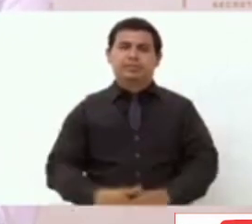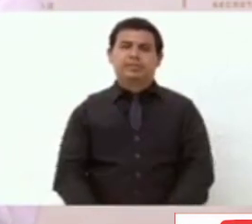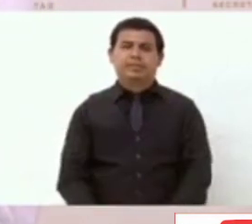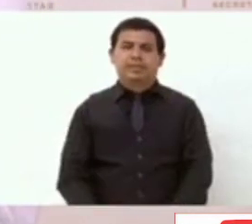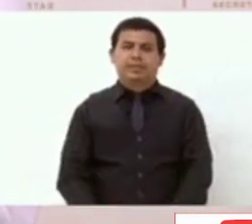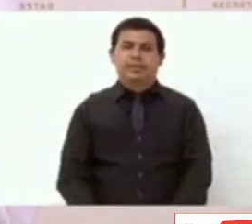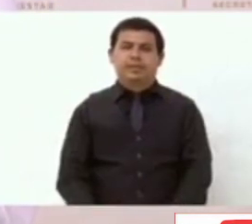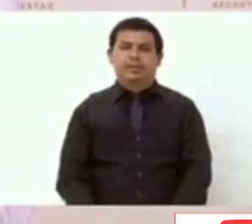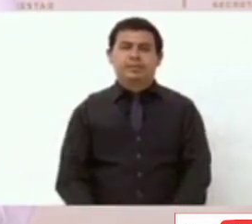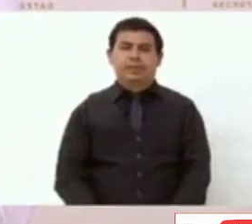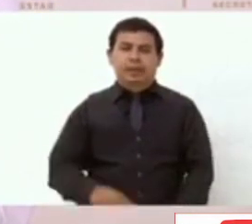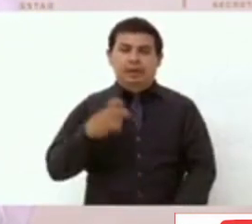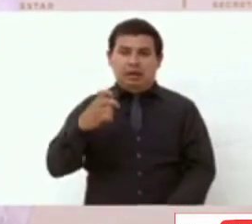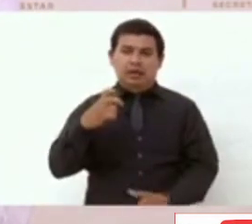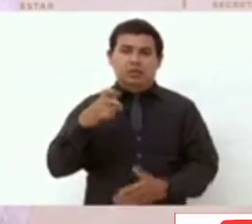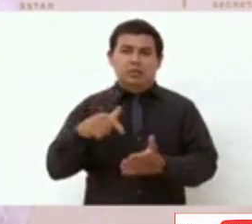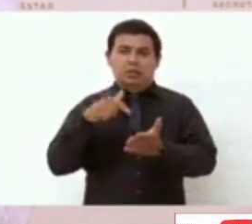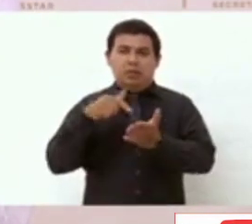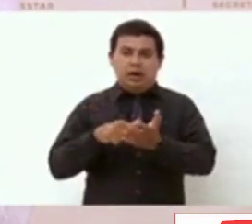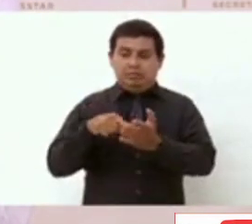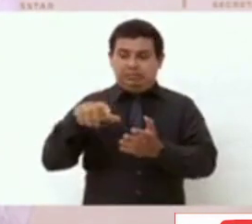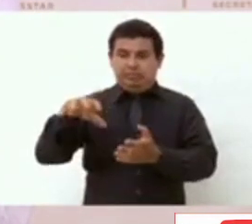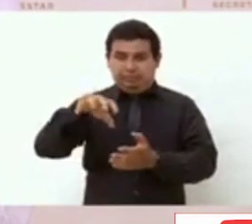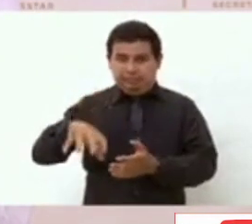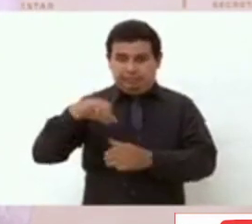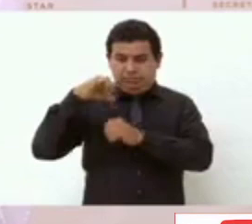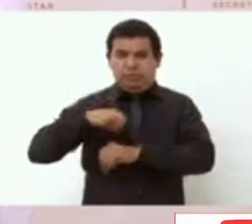religioso muy importante.